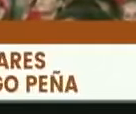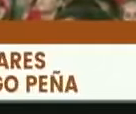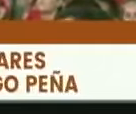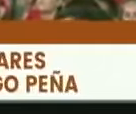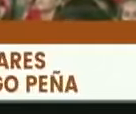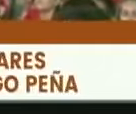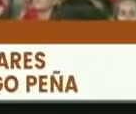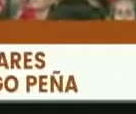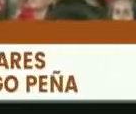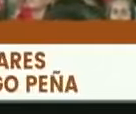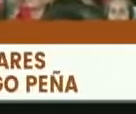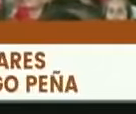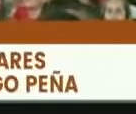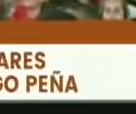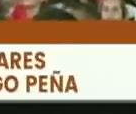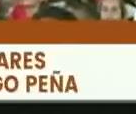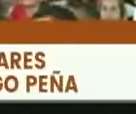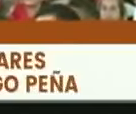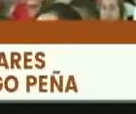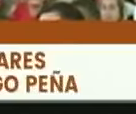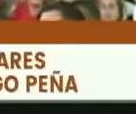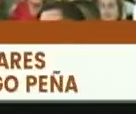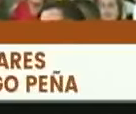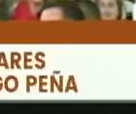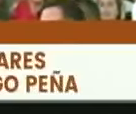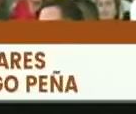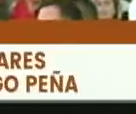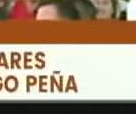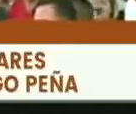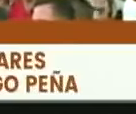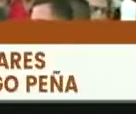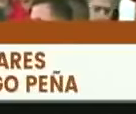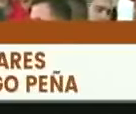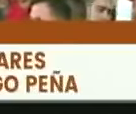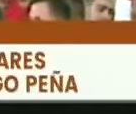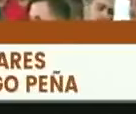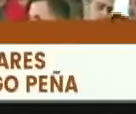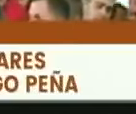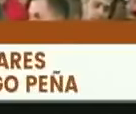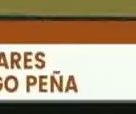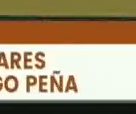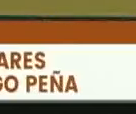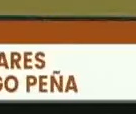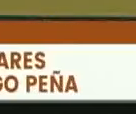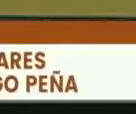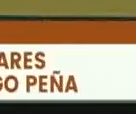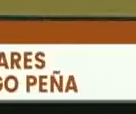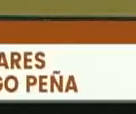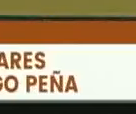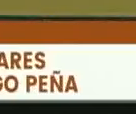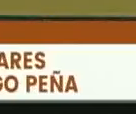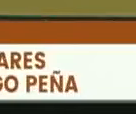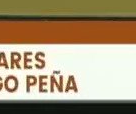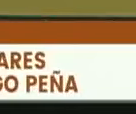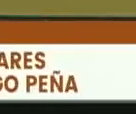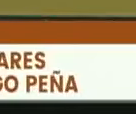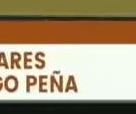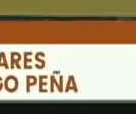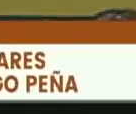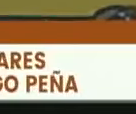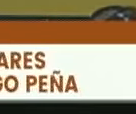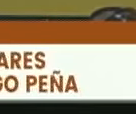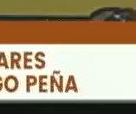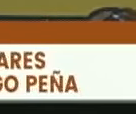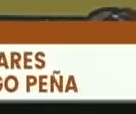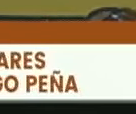prometido al pueblo de Guyana que ellos van a sacar petróleo para dárselo a los guyaneses. Esa historia no la sabemos nosotros. De aquí